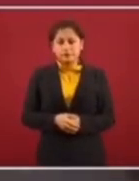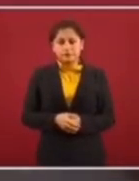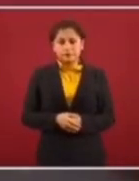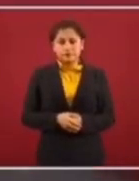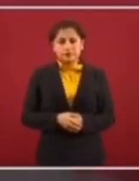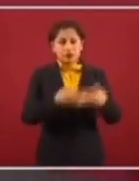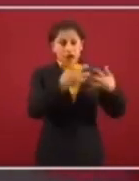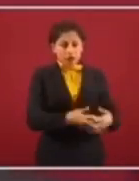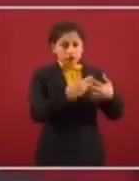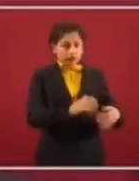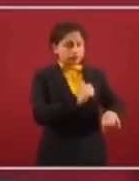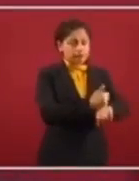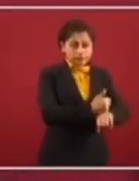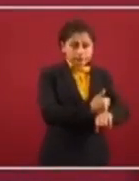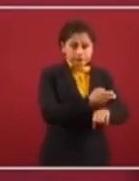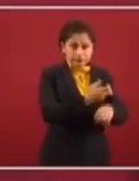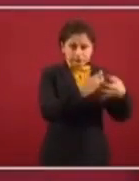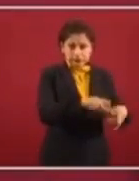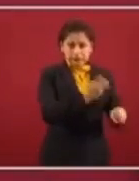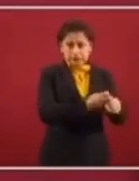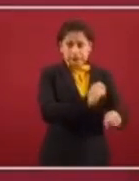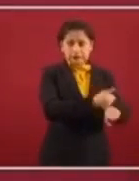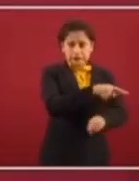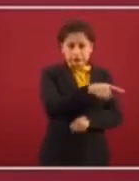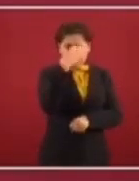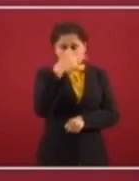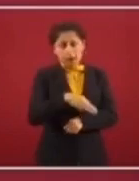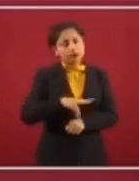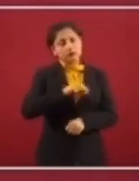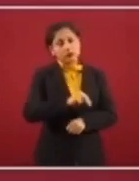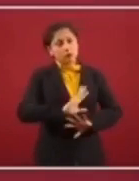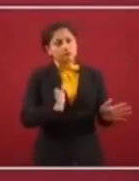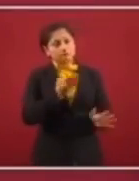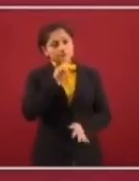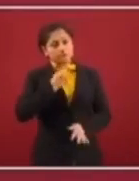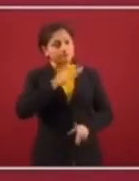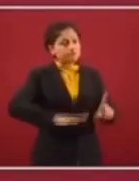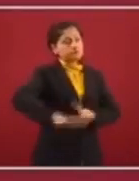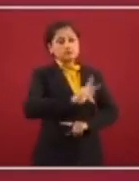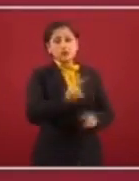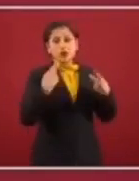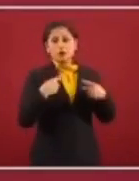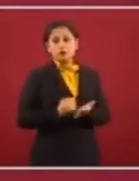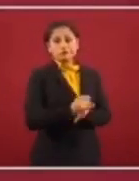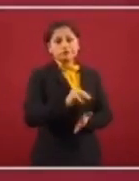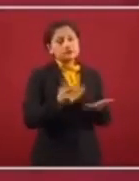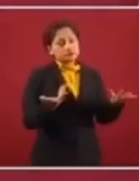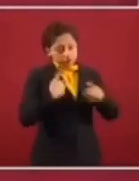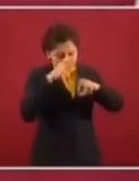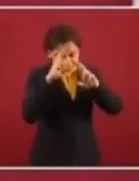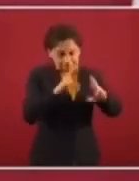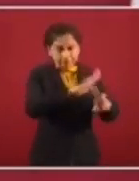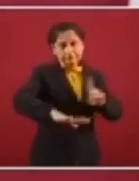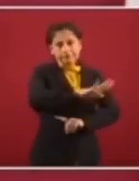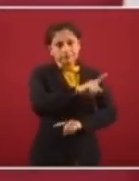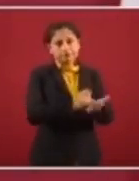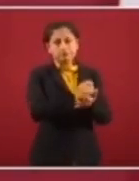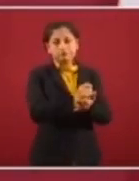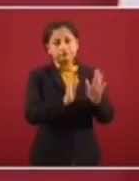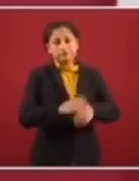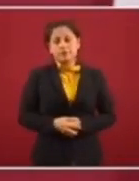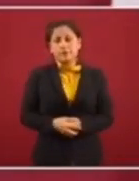operar la planta cervecera en Mexicali. Eso ya está aceptado. Se respeta la voluntad de los ciudadanos